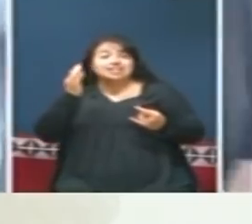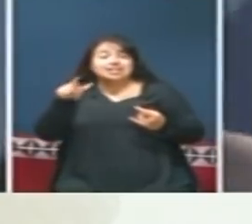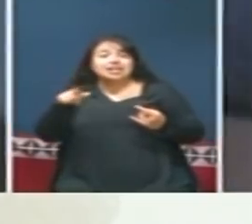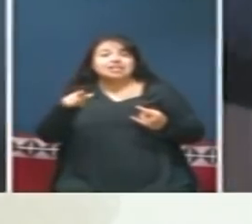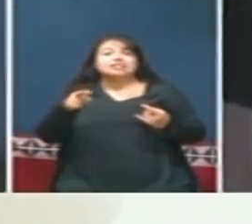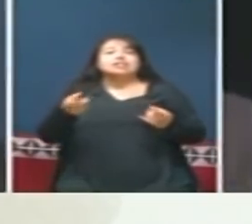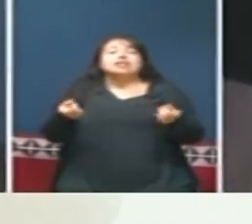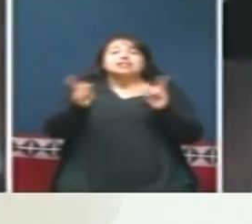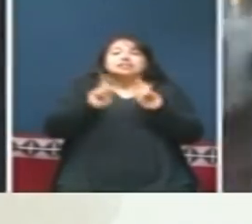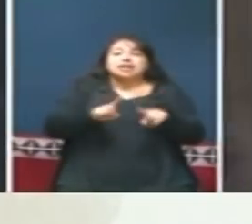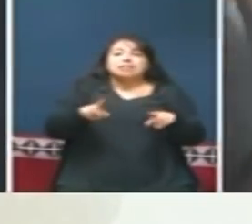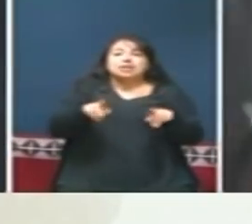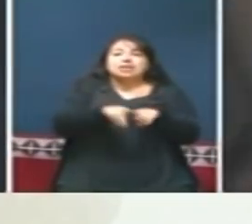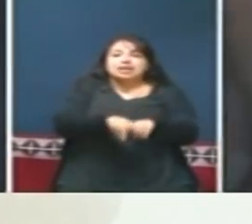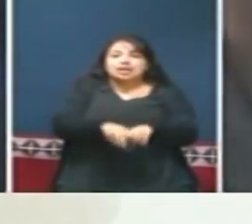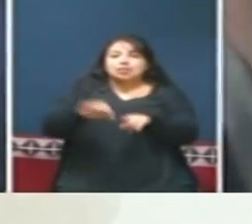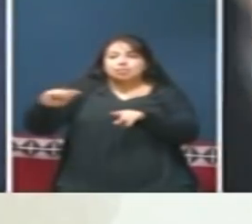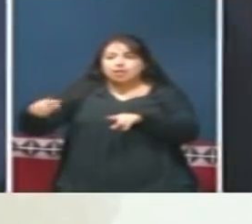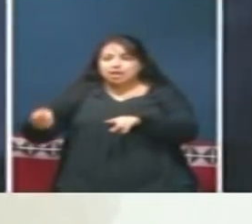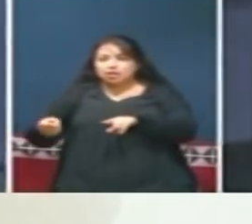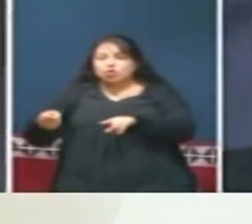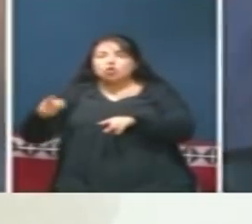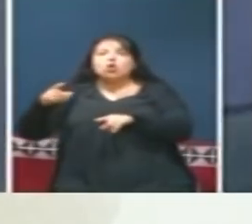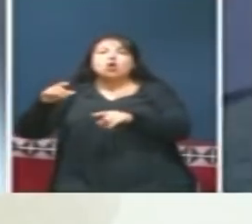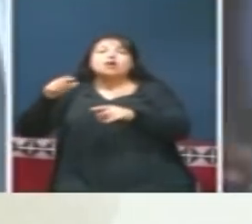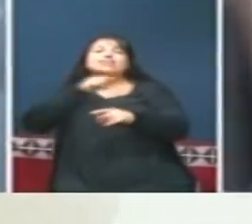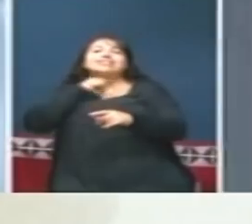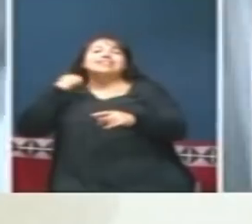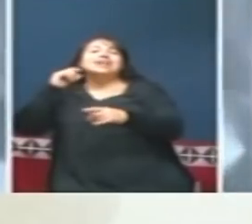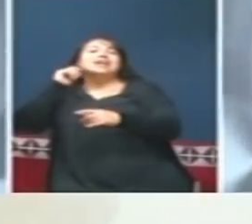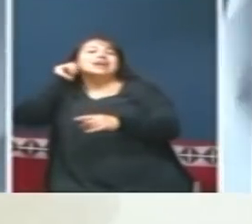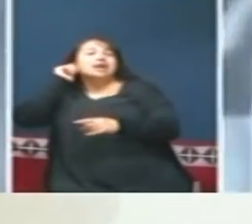un hermano y sobrino de Gabriel Longueville,